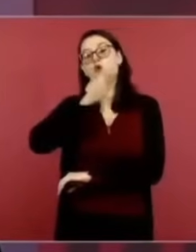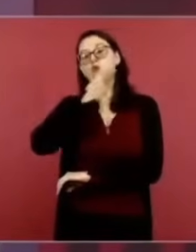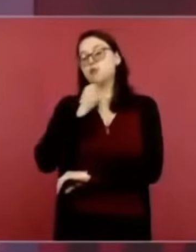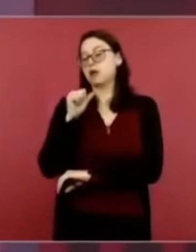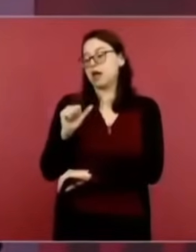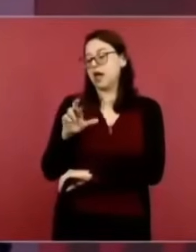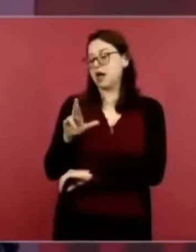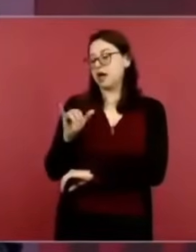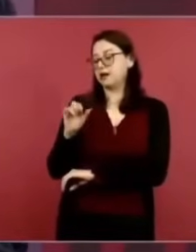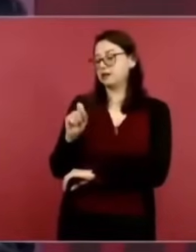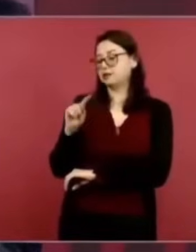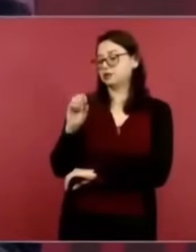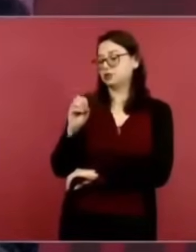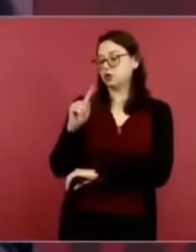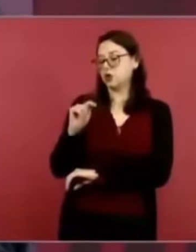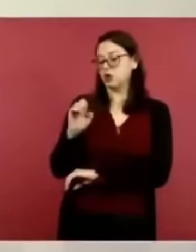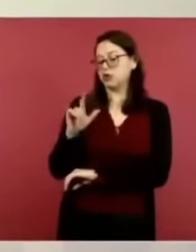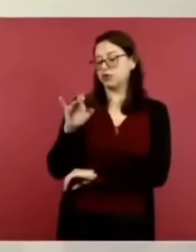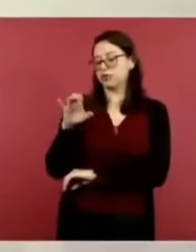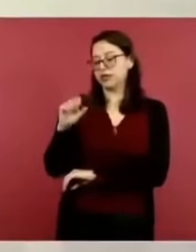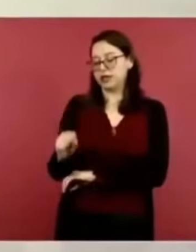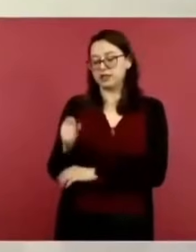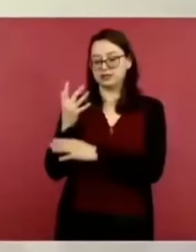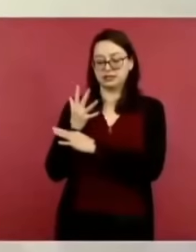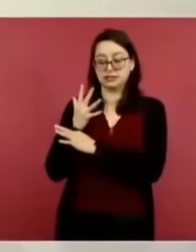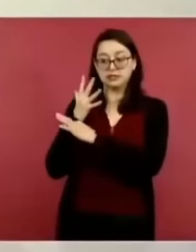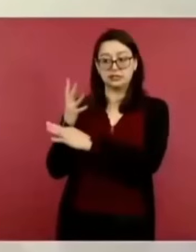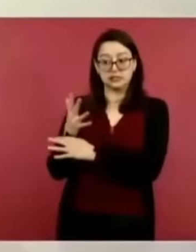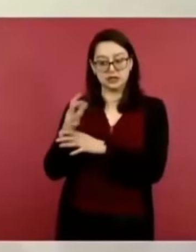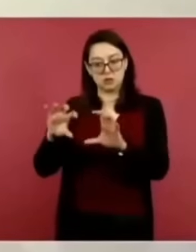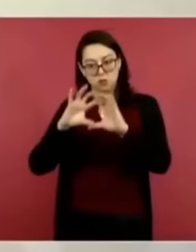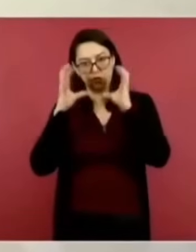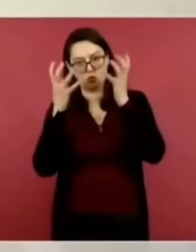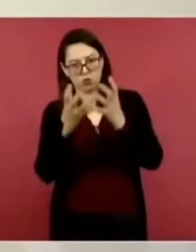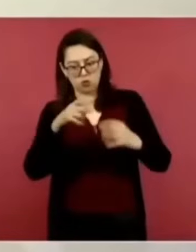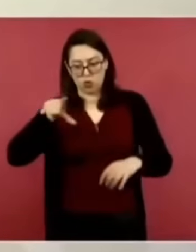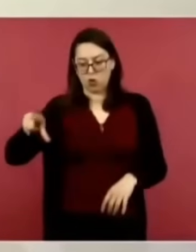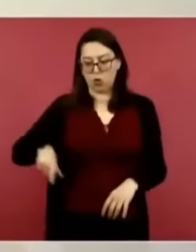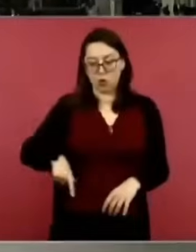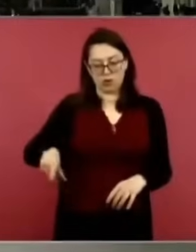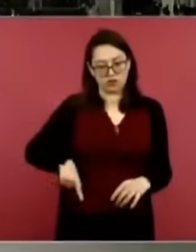seis formas de gobierno, ¿no las tienes ahí?